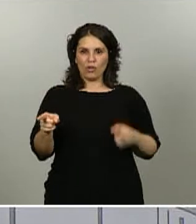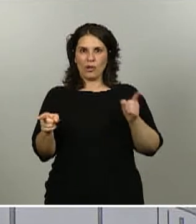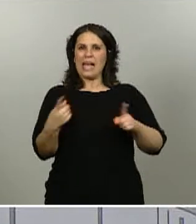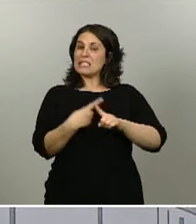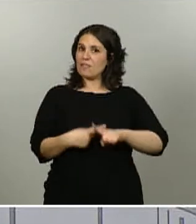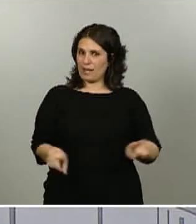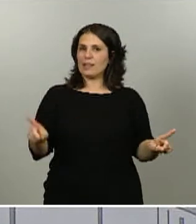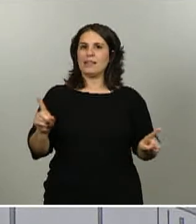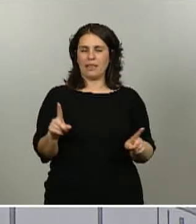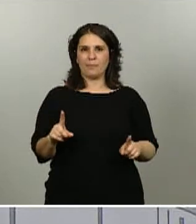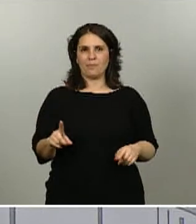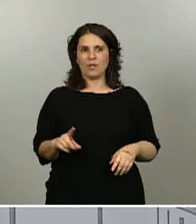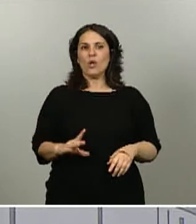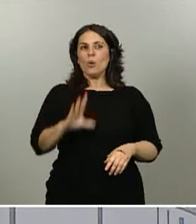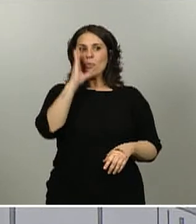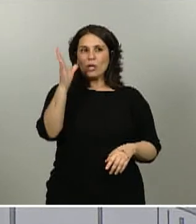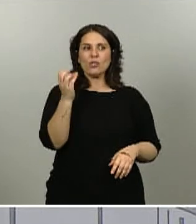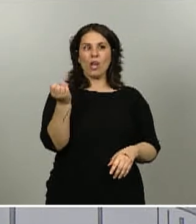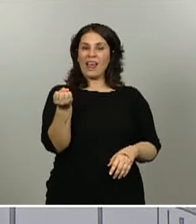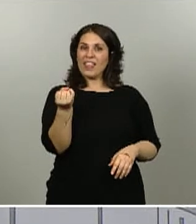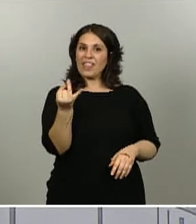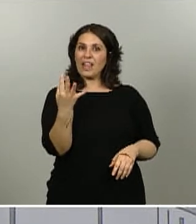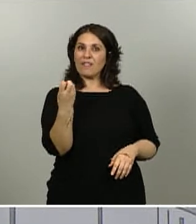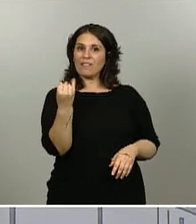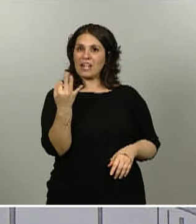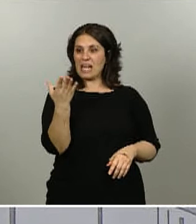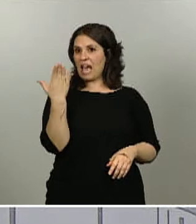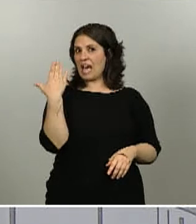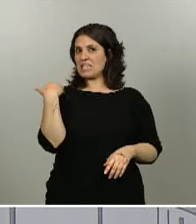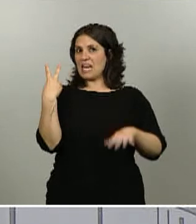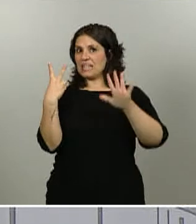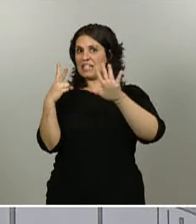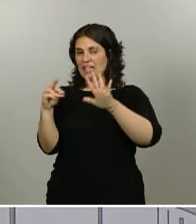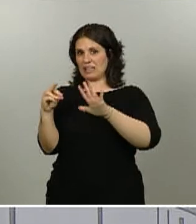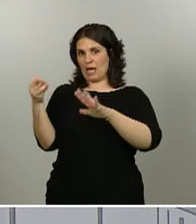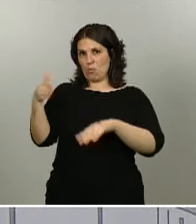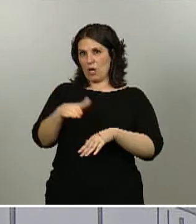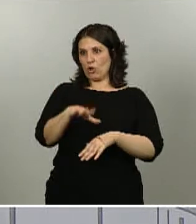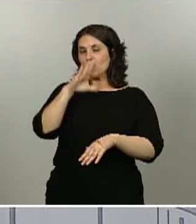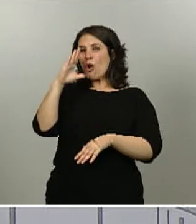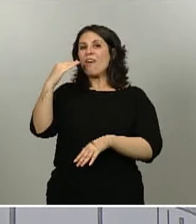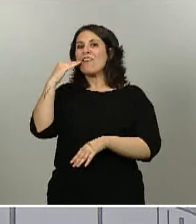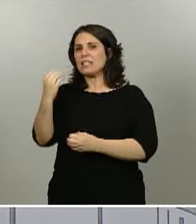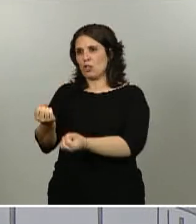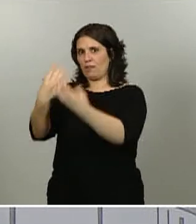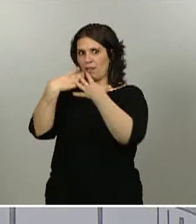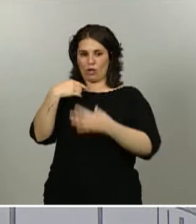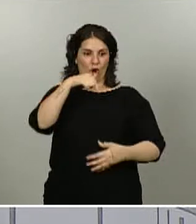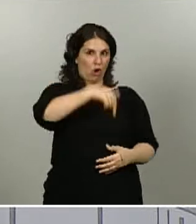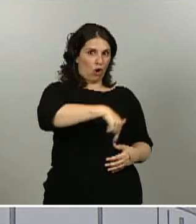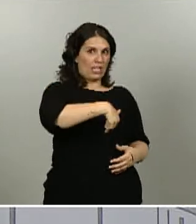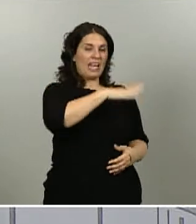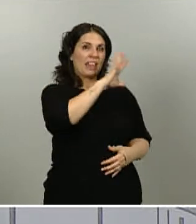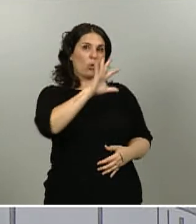las cifras, la variabilidad de ese 70 de ayer por fecha de notificación a este 50 de hoy por fecha de defunción